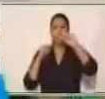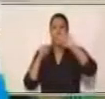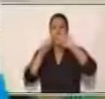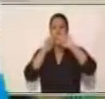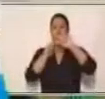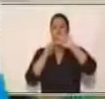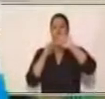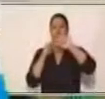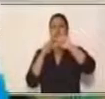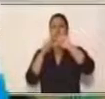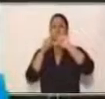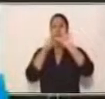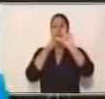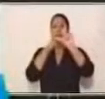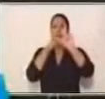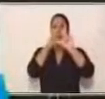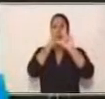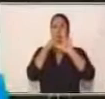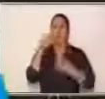hacia acá.